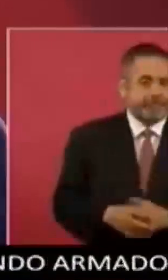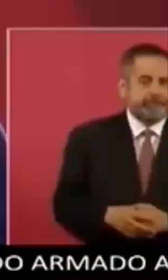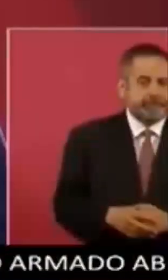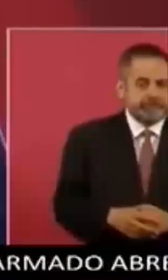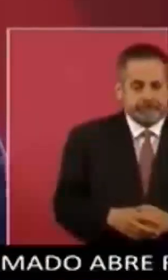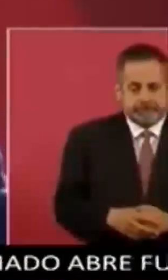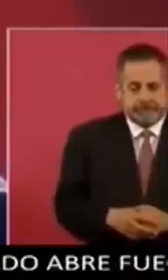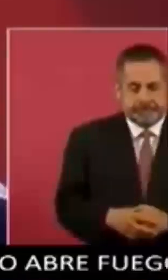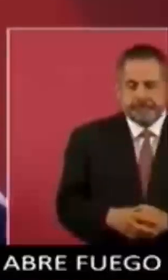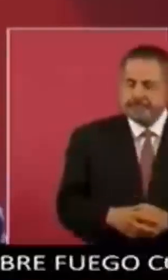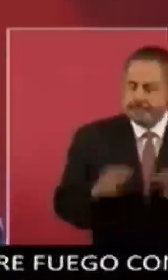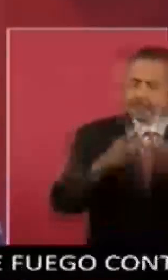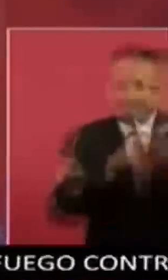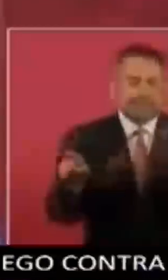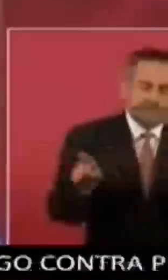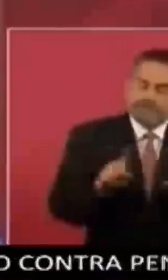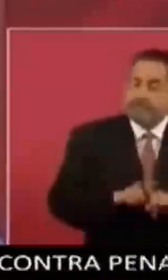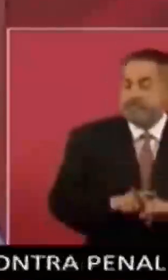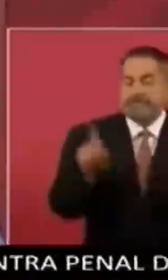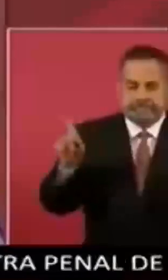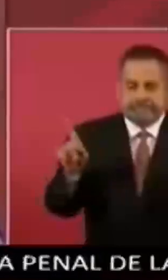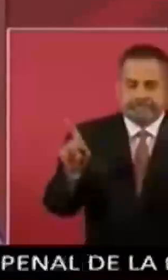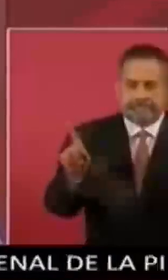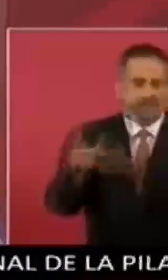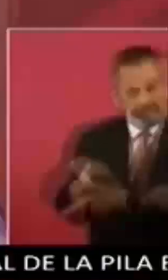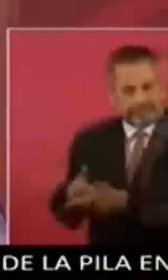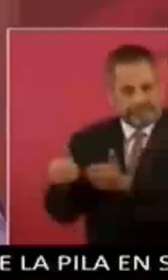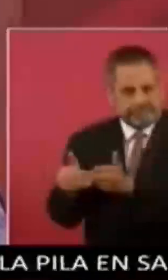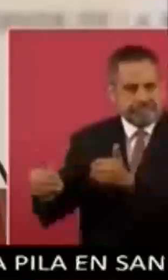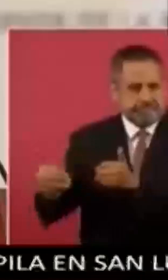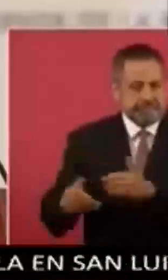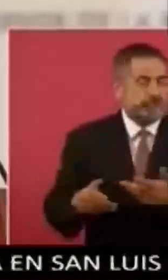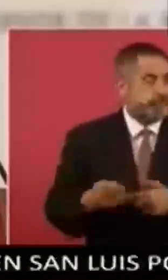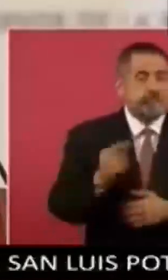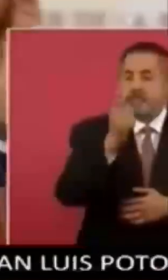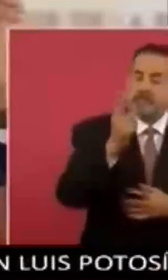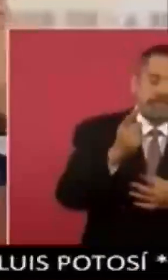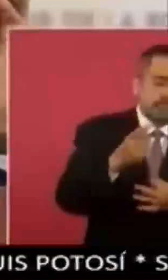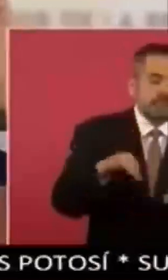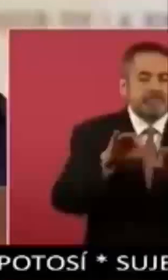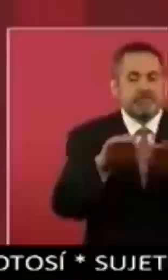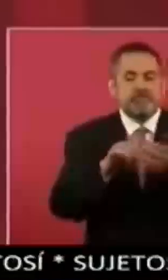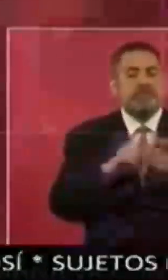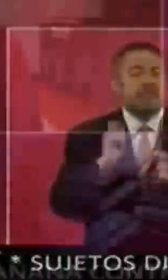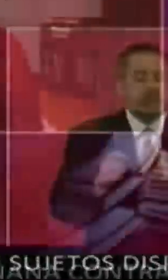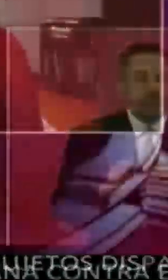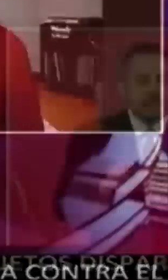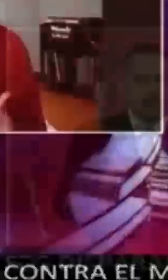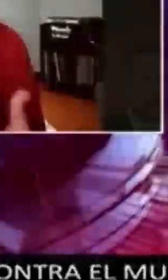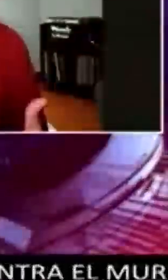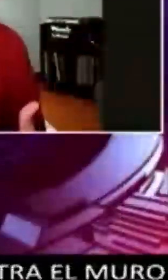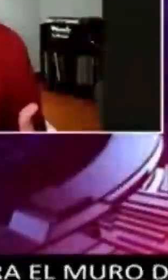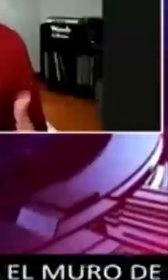Entonces, sí, hay diferencia. Y vamos a seguir así. Lo importante es que no se